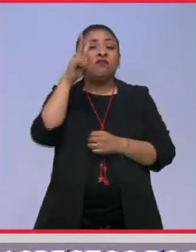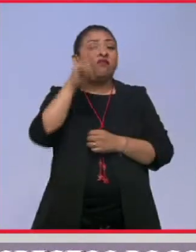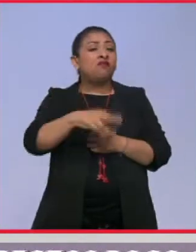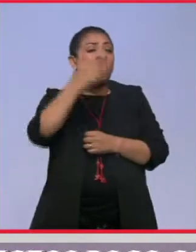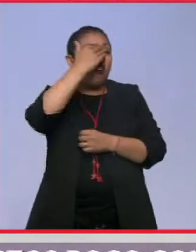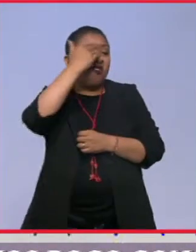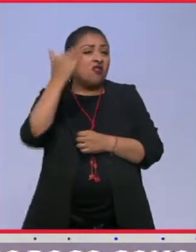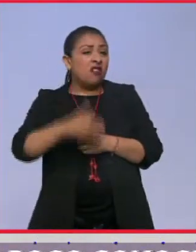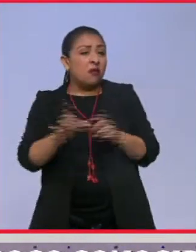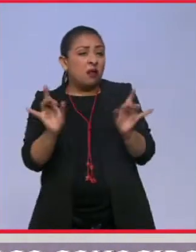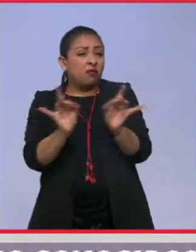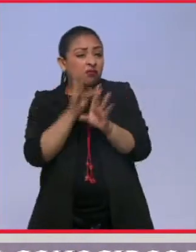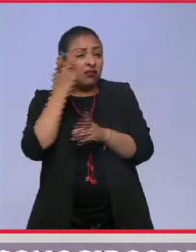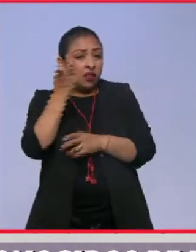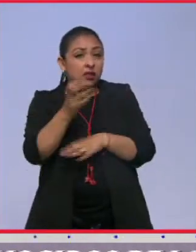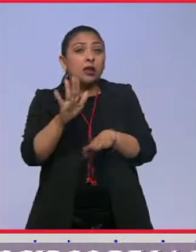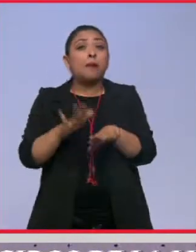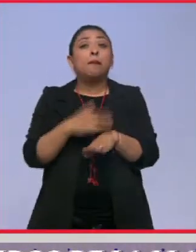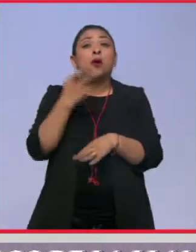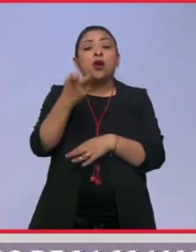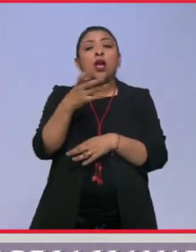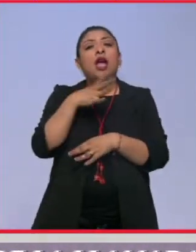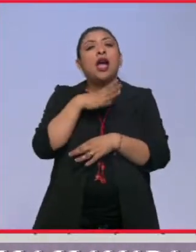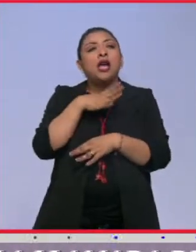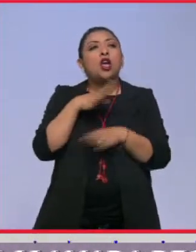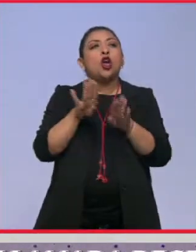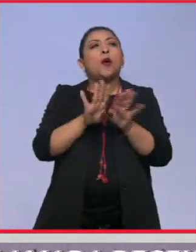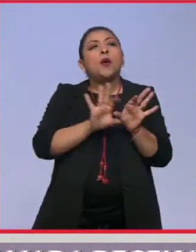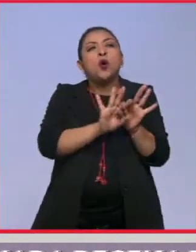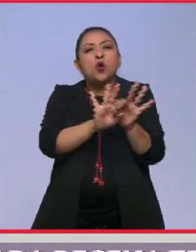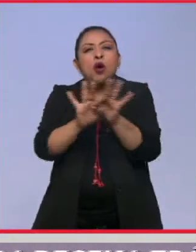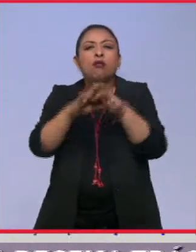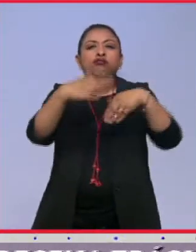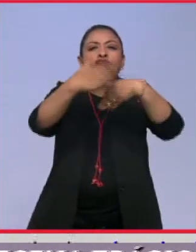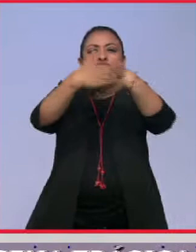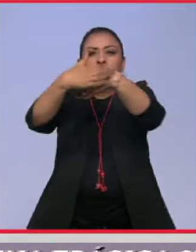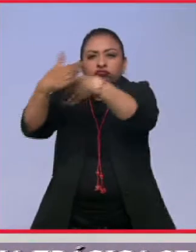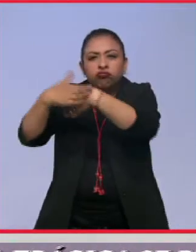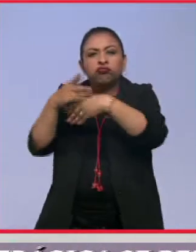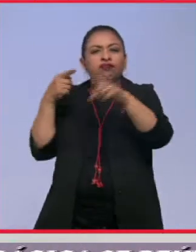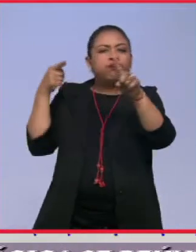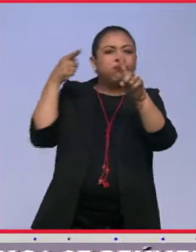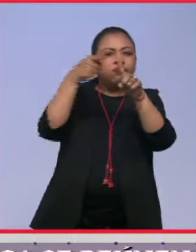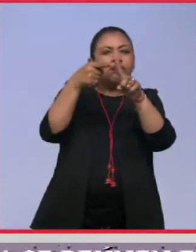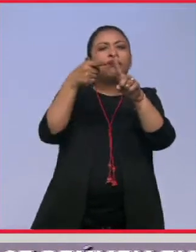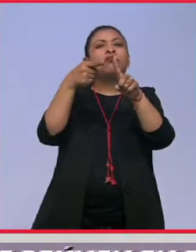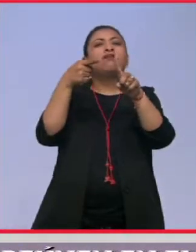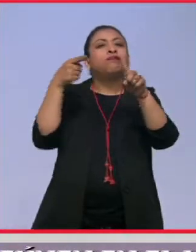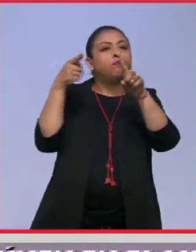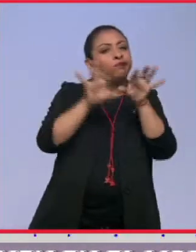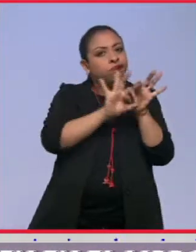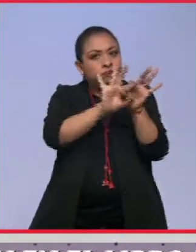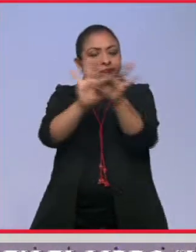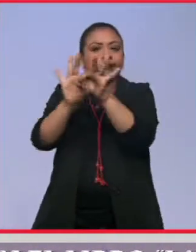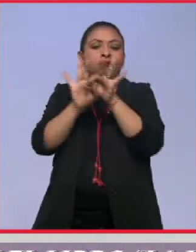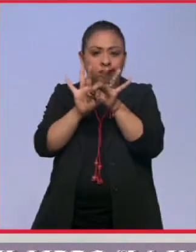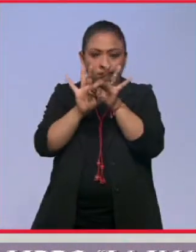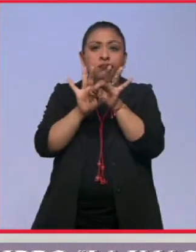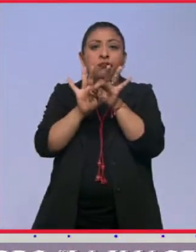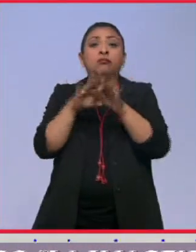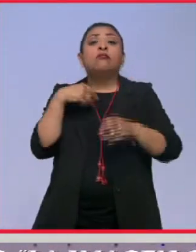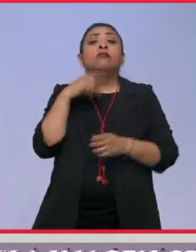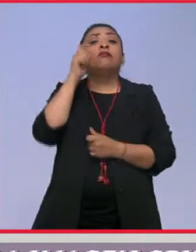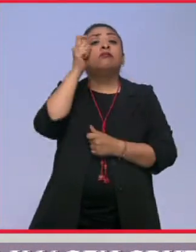eso mismo pudimos unir este llamado con un fin común, que